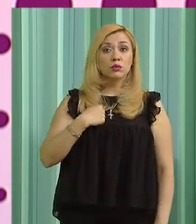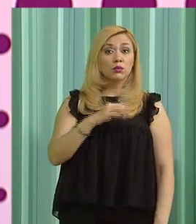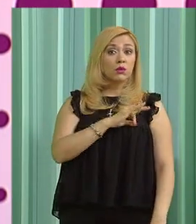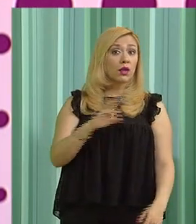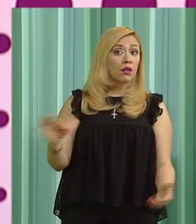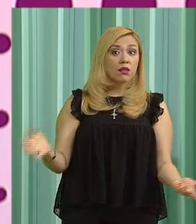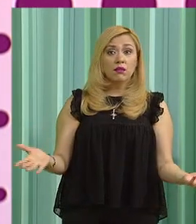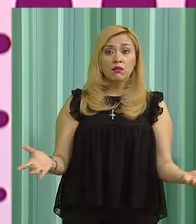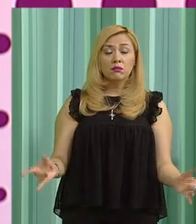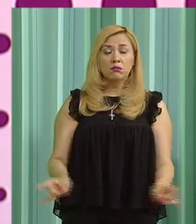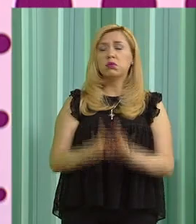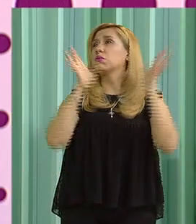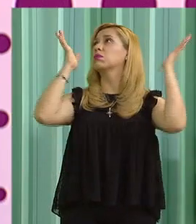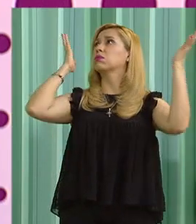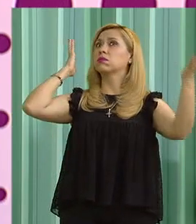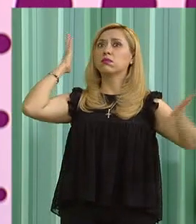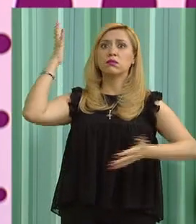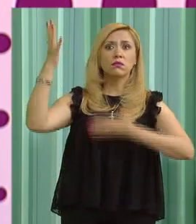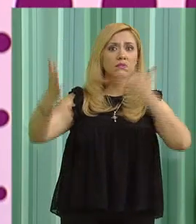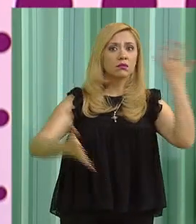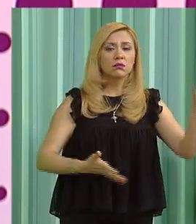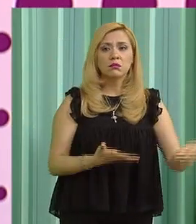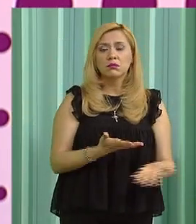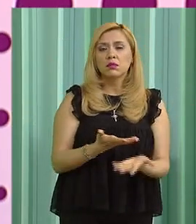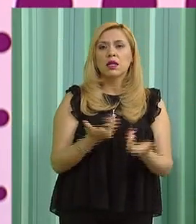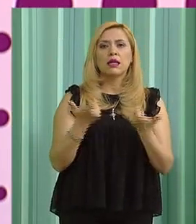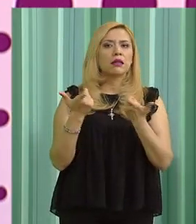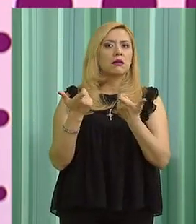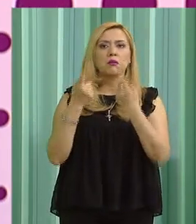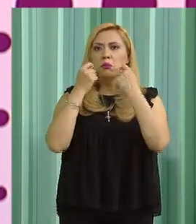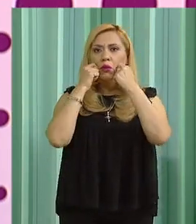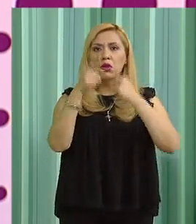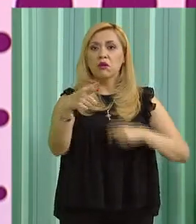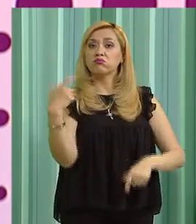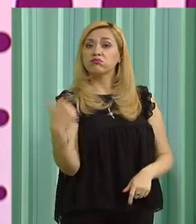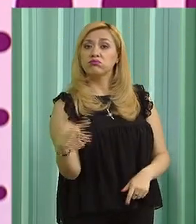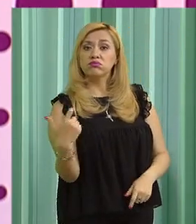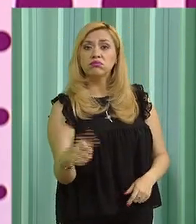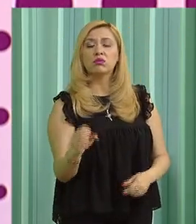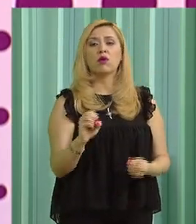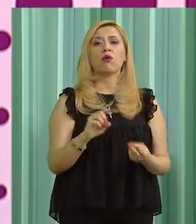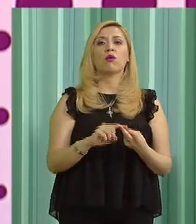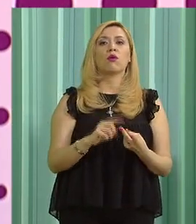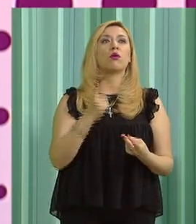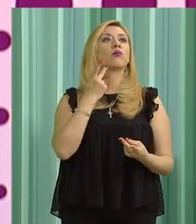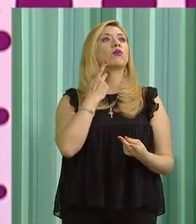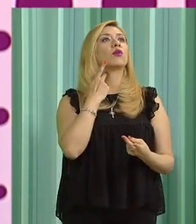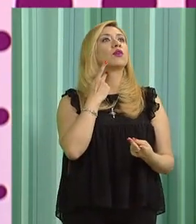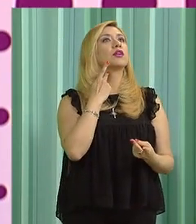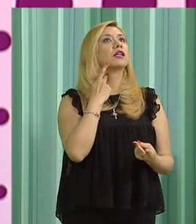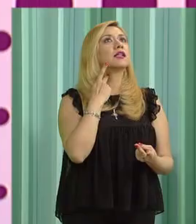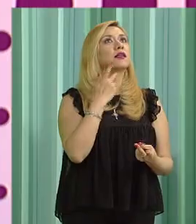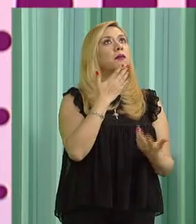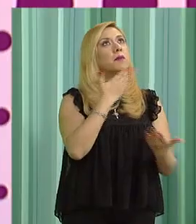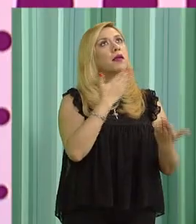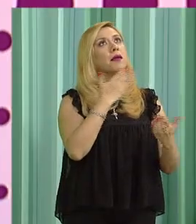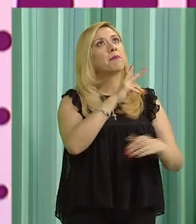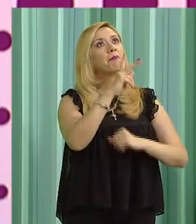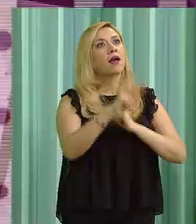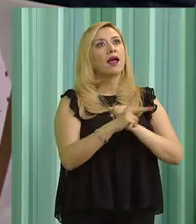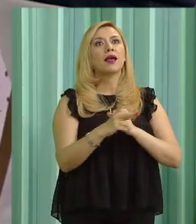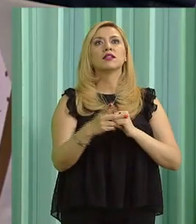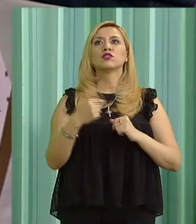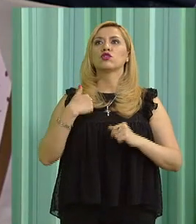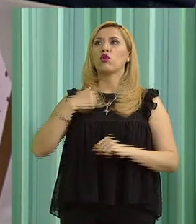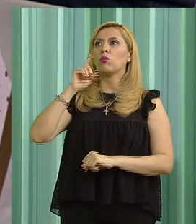En cualquier momento, sin importar condición económica, política, sexo, religión, nada. O